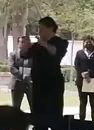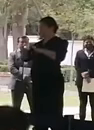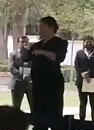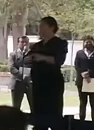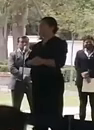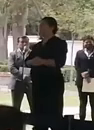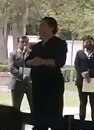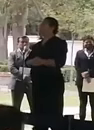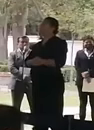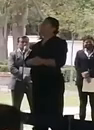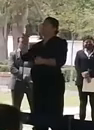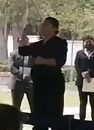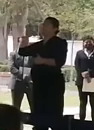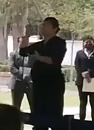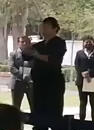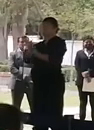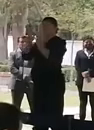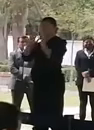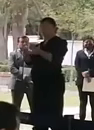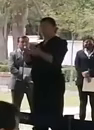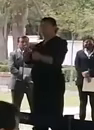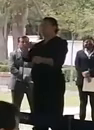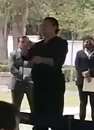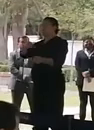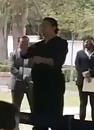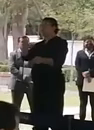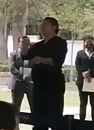hemos tenido éxito, pero tenemos que tener hasta más.